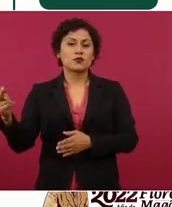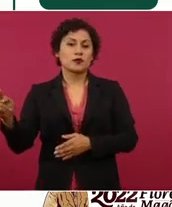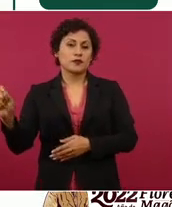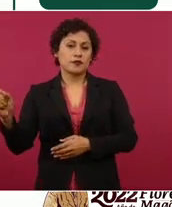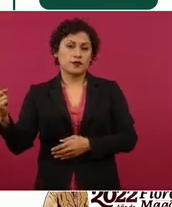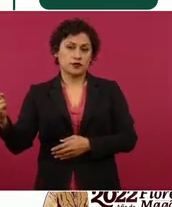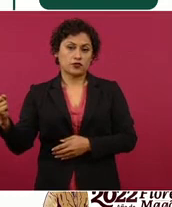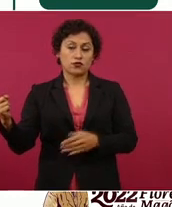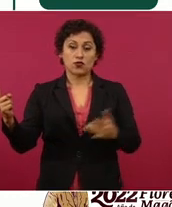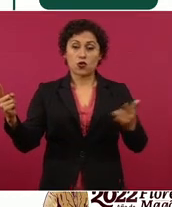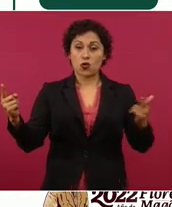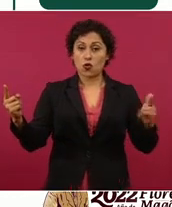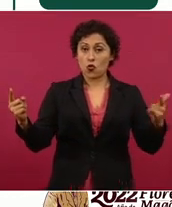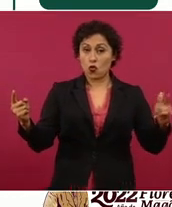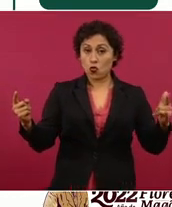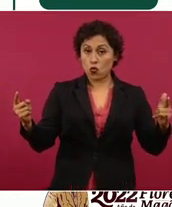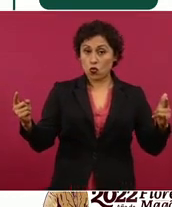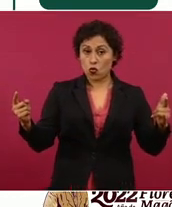de julio